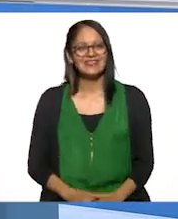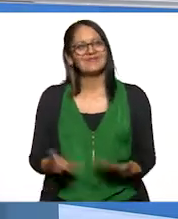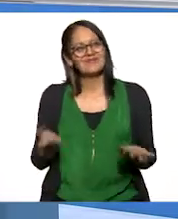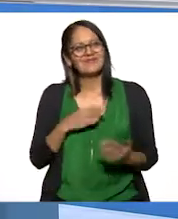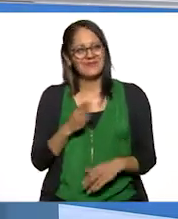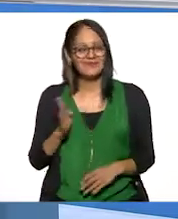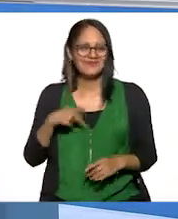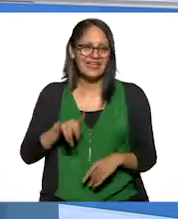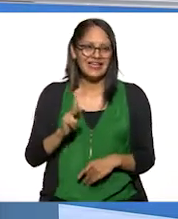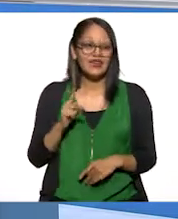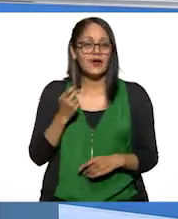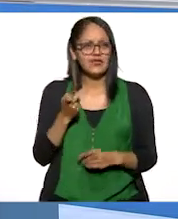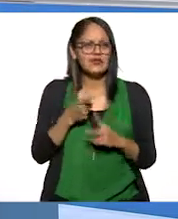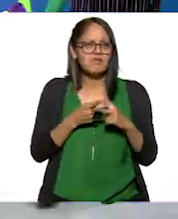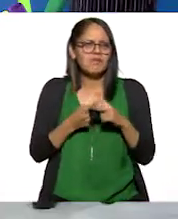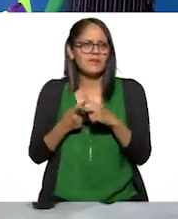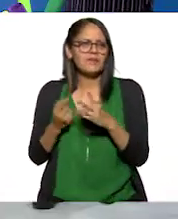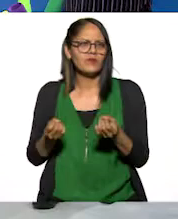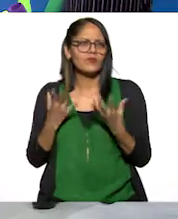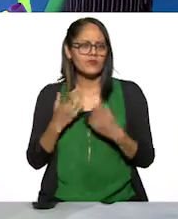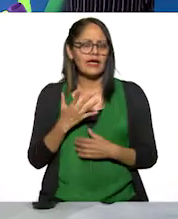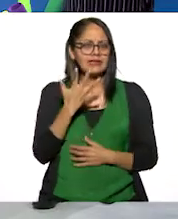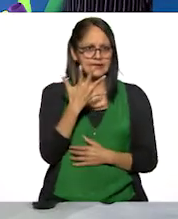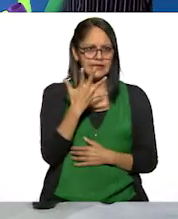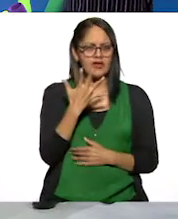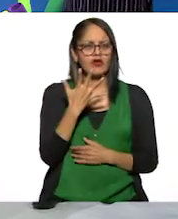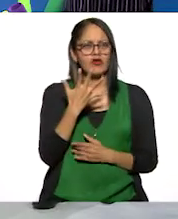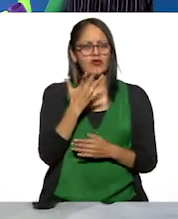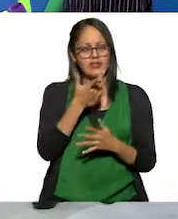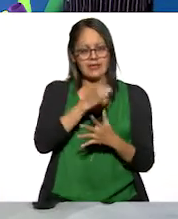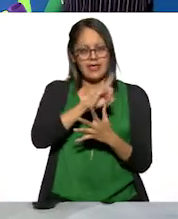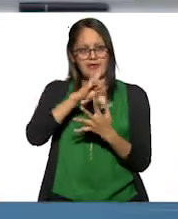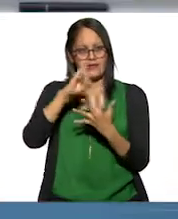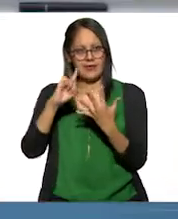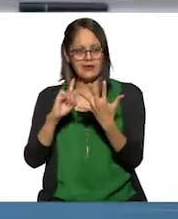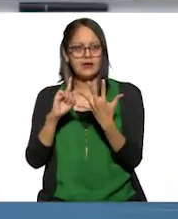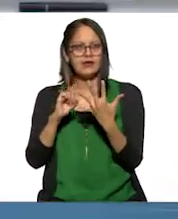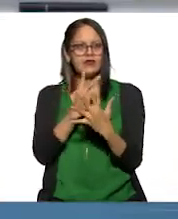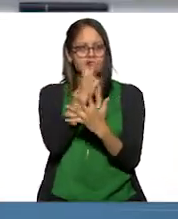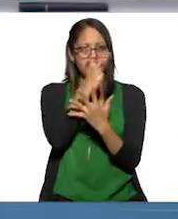Bueno, pero haciendo la cuenta, entonces, si son 5 días a la semana,